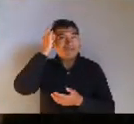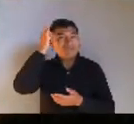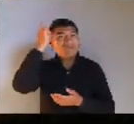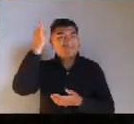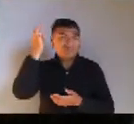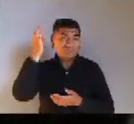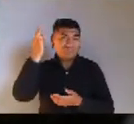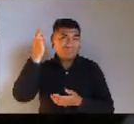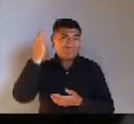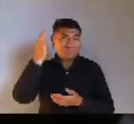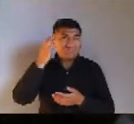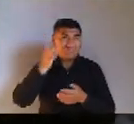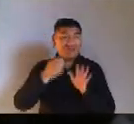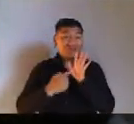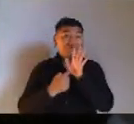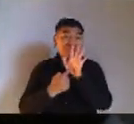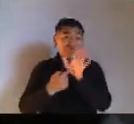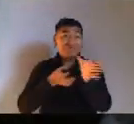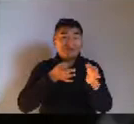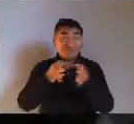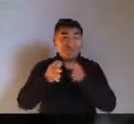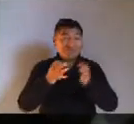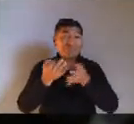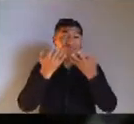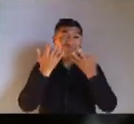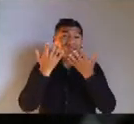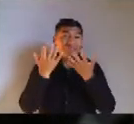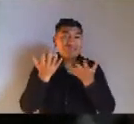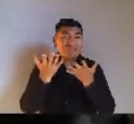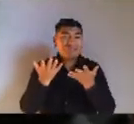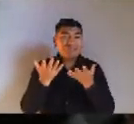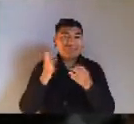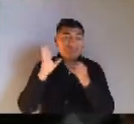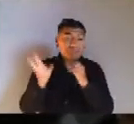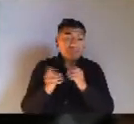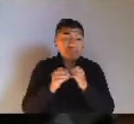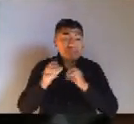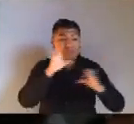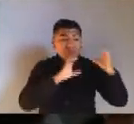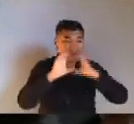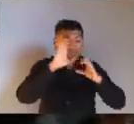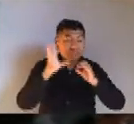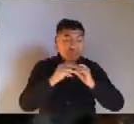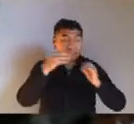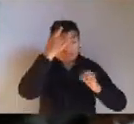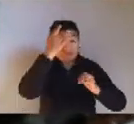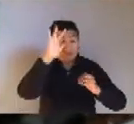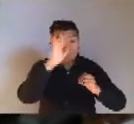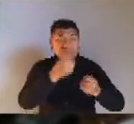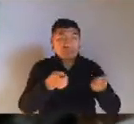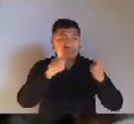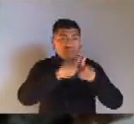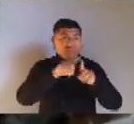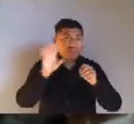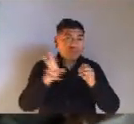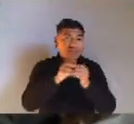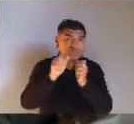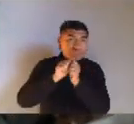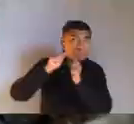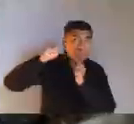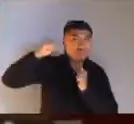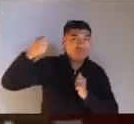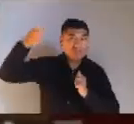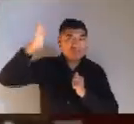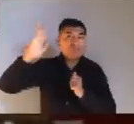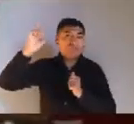filosóficas que afirman que hay mayor ciencia, mayor conocimiento cuando más nos alejamos de